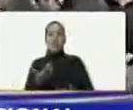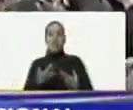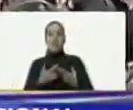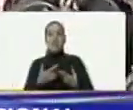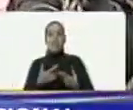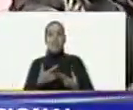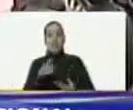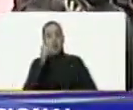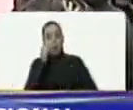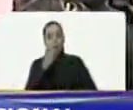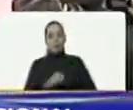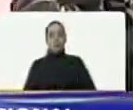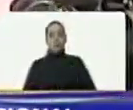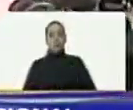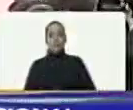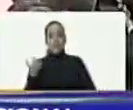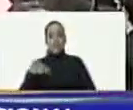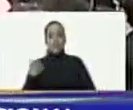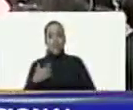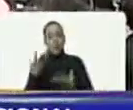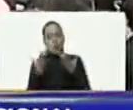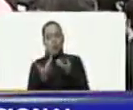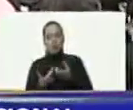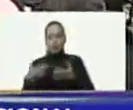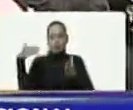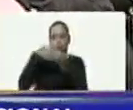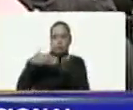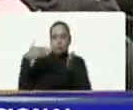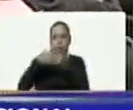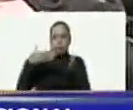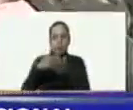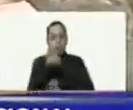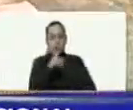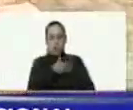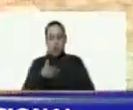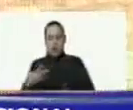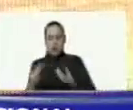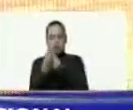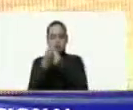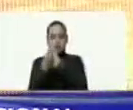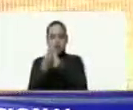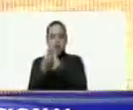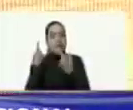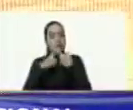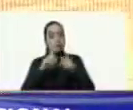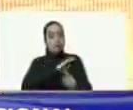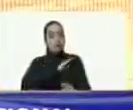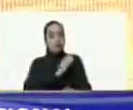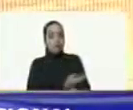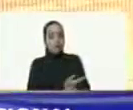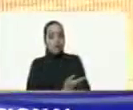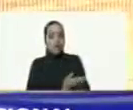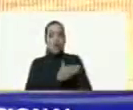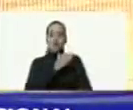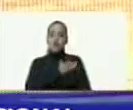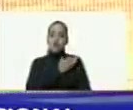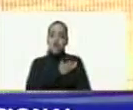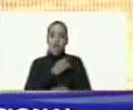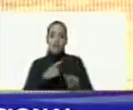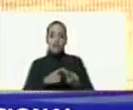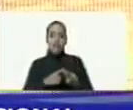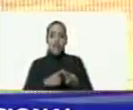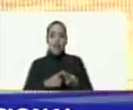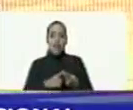intrigas, cuántas campañas para que no estuvieran juntos. Y la valentía de Lula, de Néstor